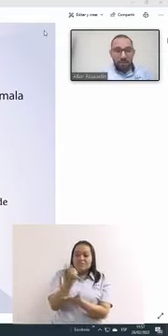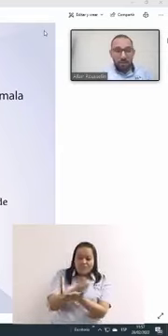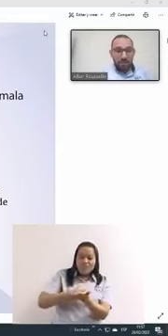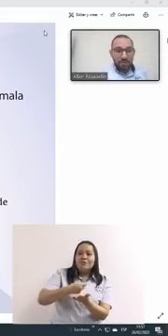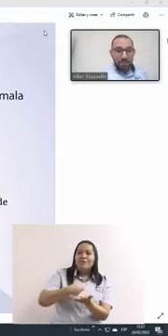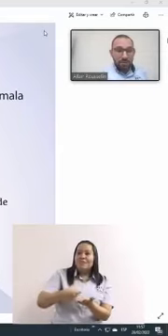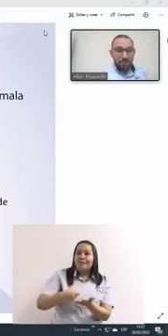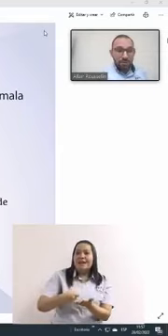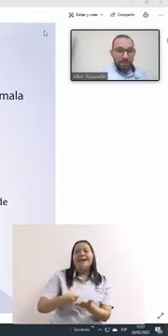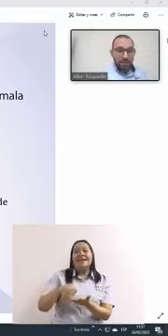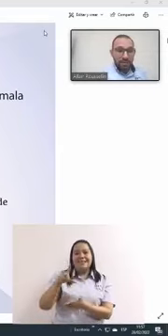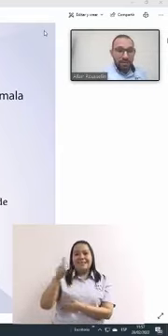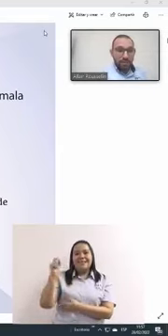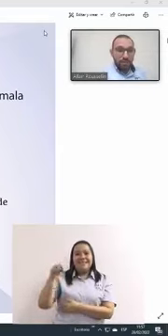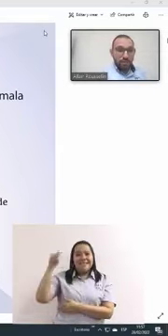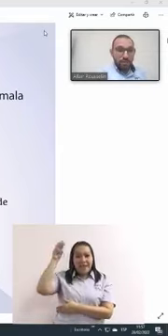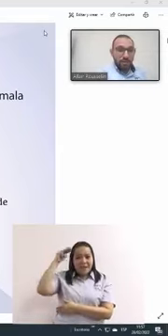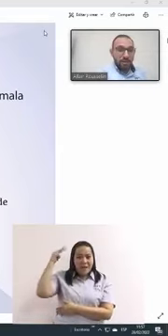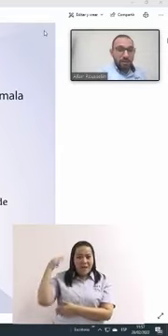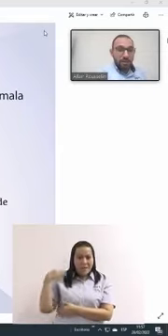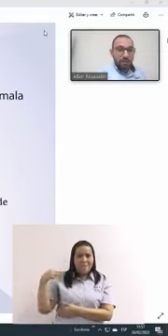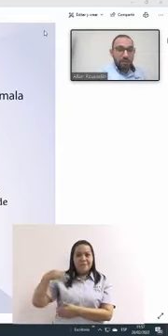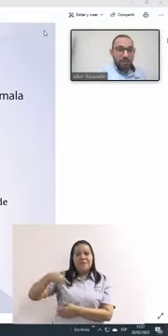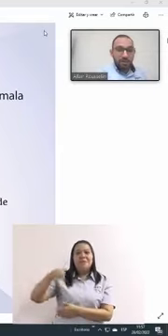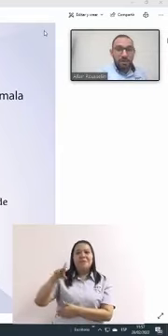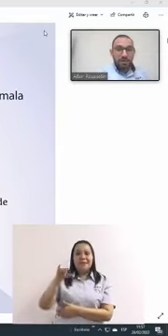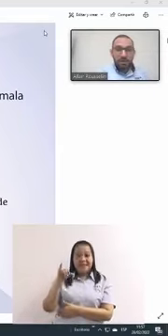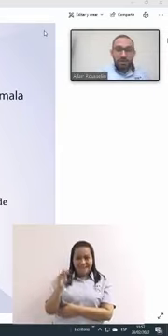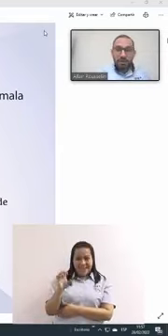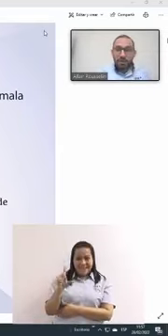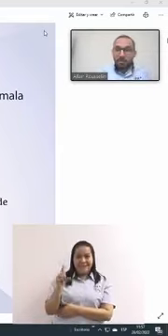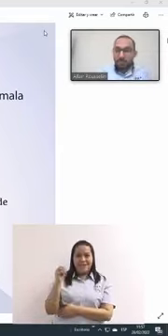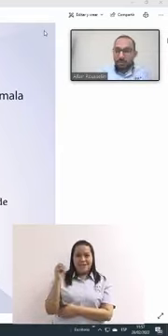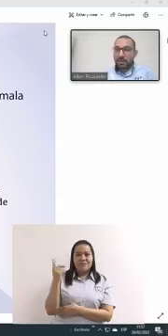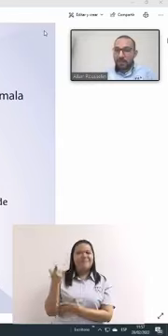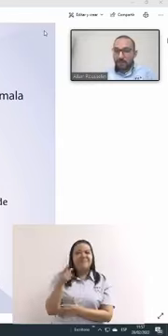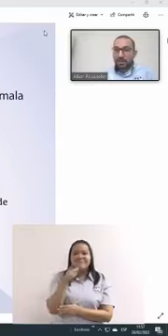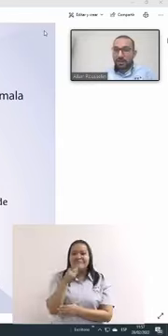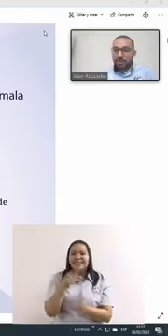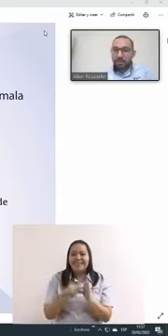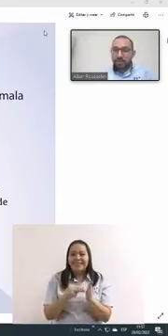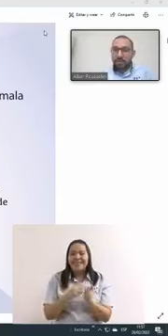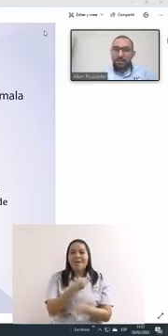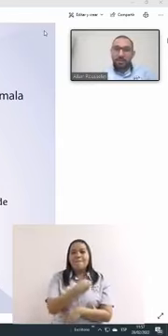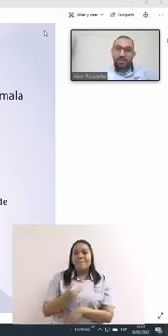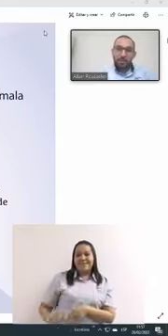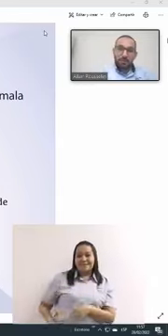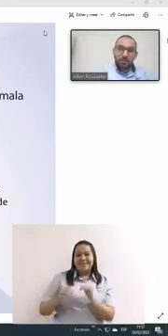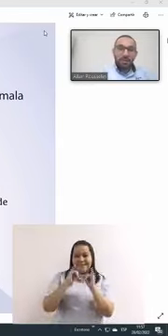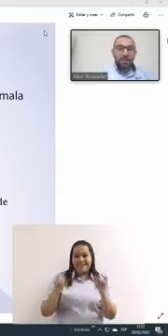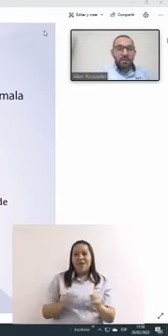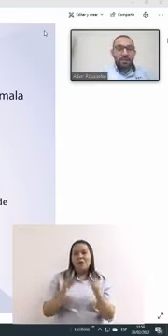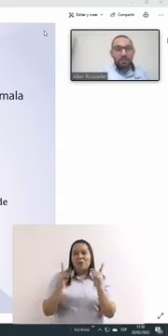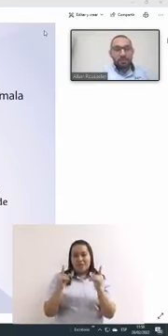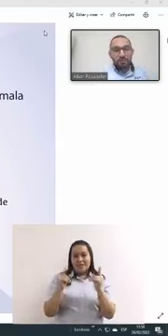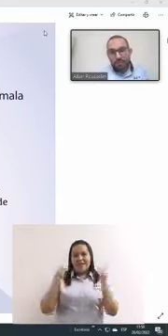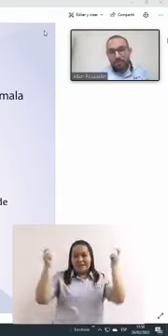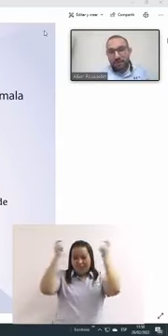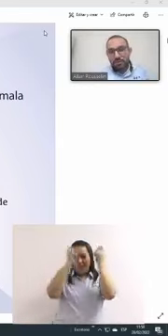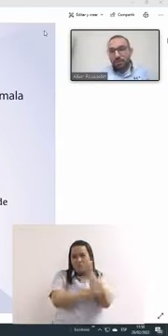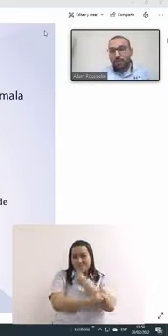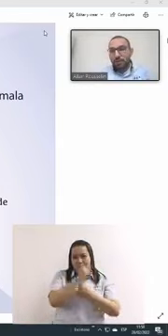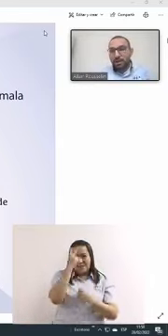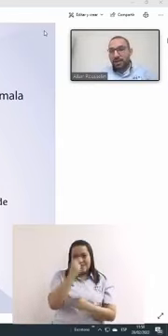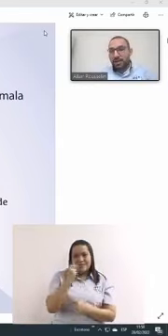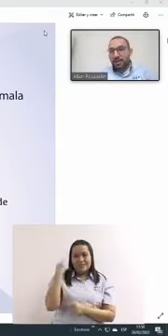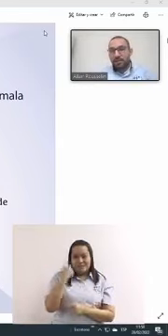la magíster María de los Ángeles Soberanes Aguirre de Rueda, presidente de la Junta Directiva de nuestra organización. Un fuerte